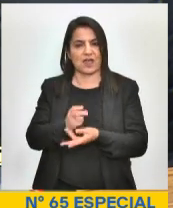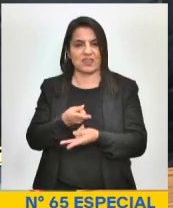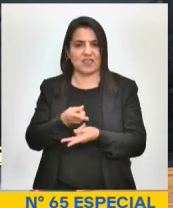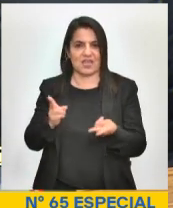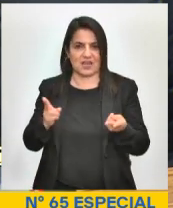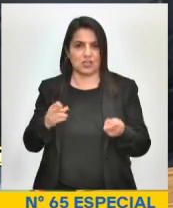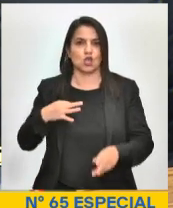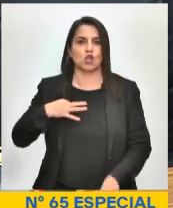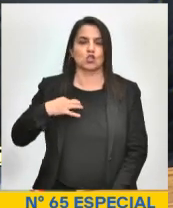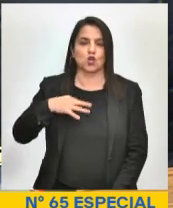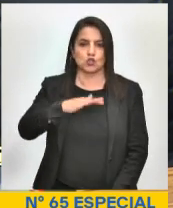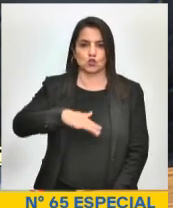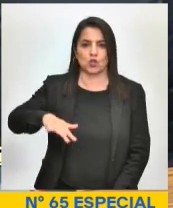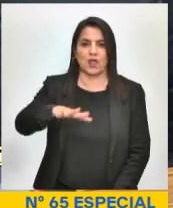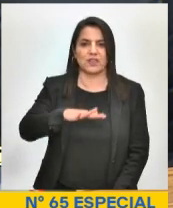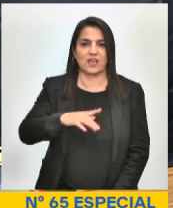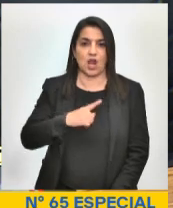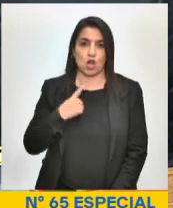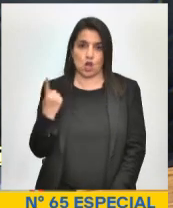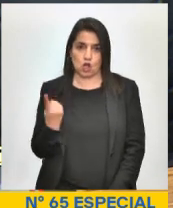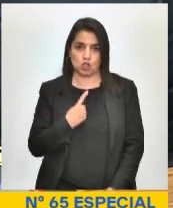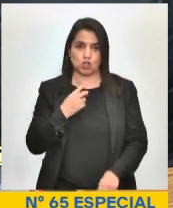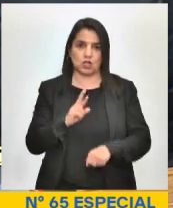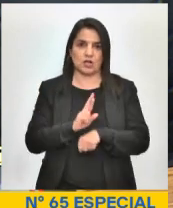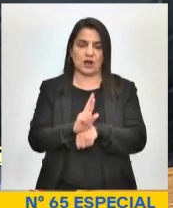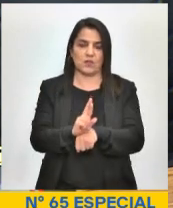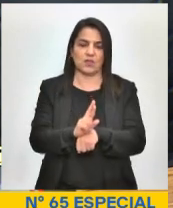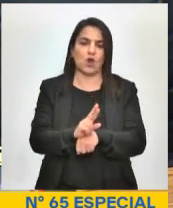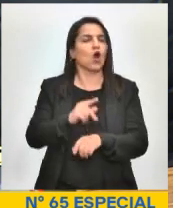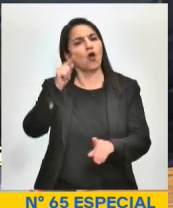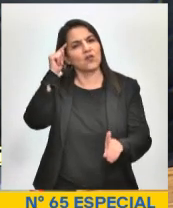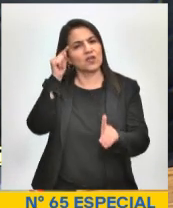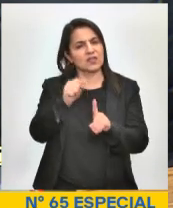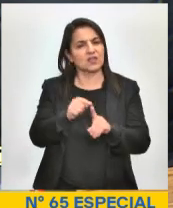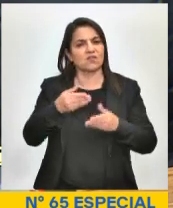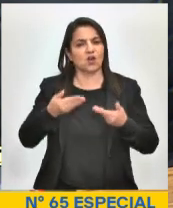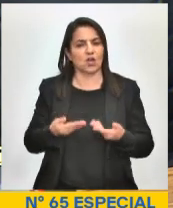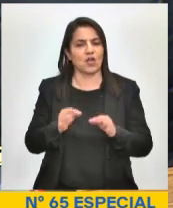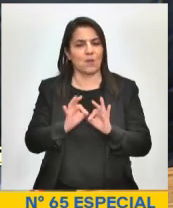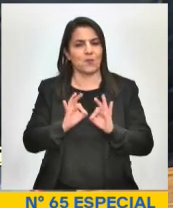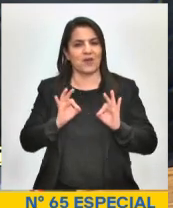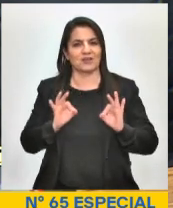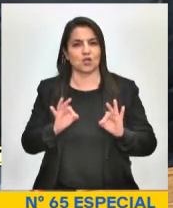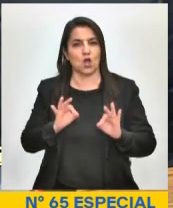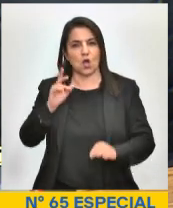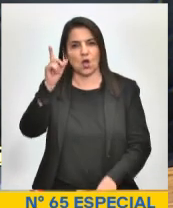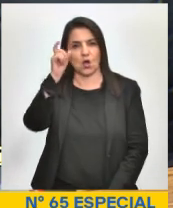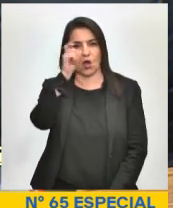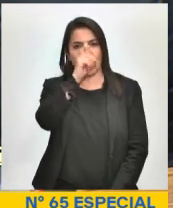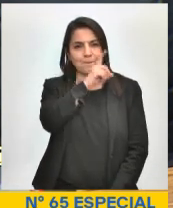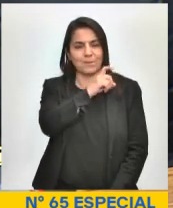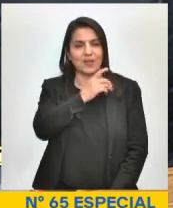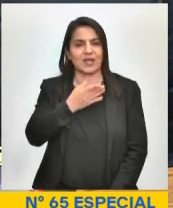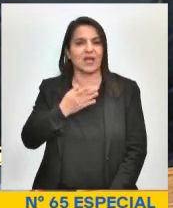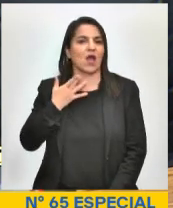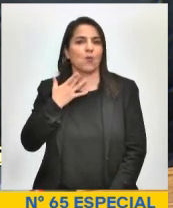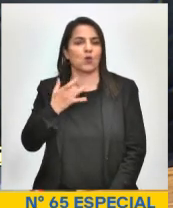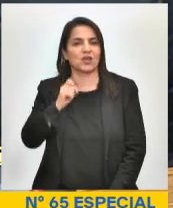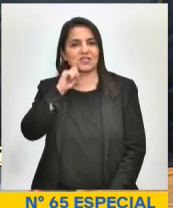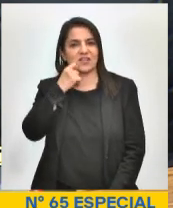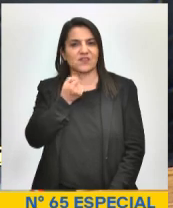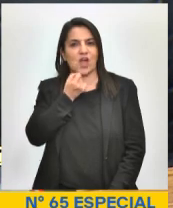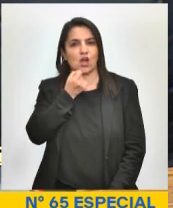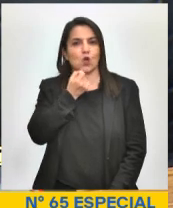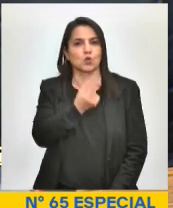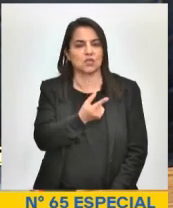ciudadanía de la cual somos representantes. Nuestra tarea hoy, en particular, es compleja, tratándose de una acusación contra